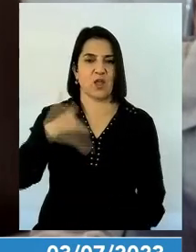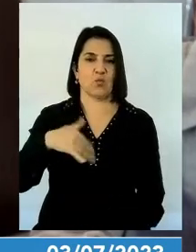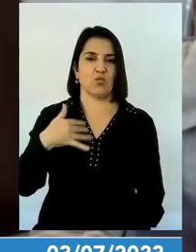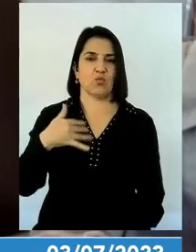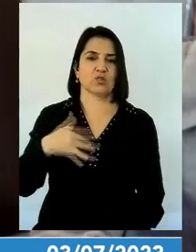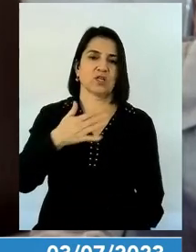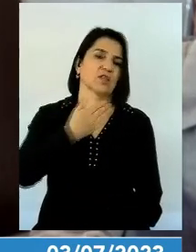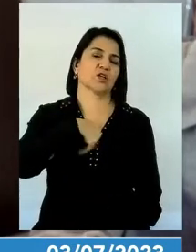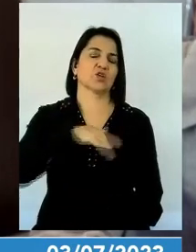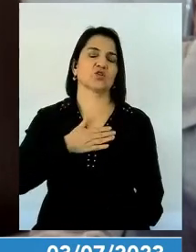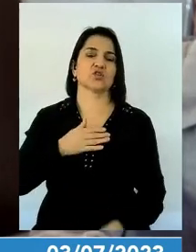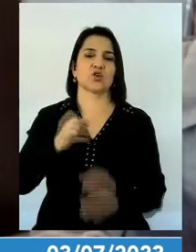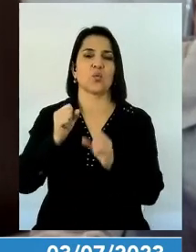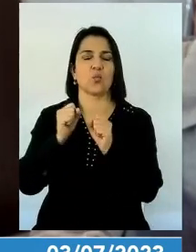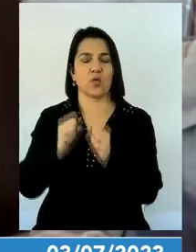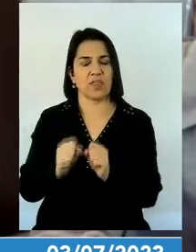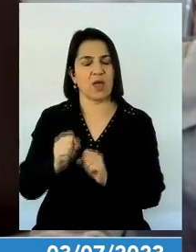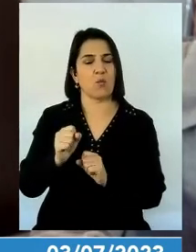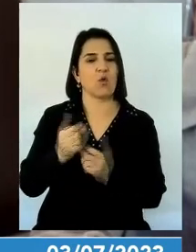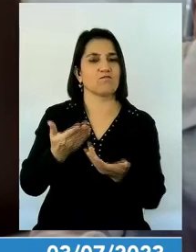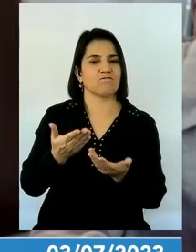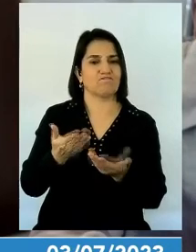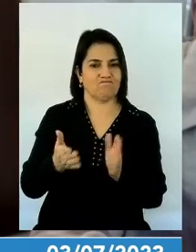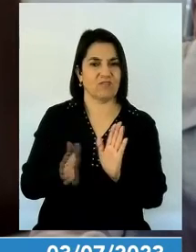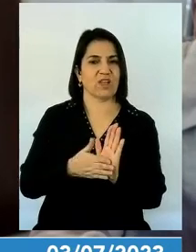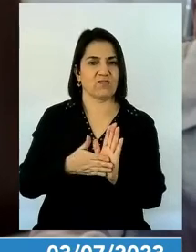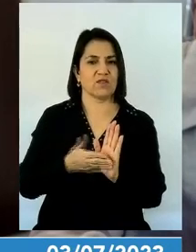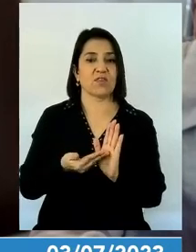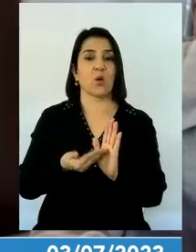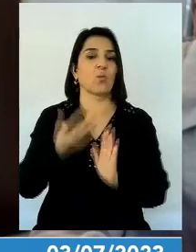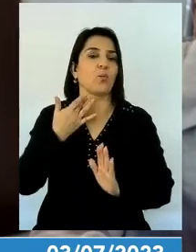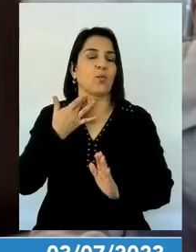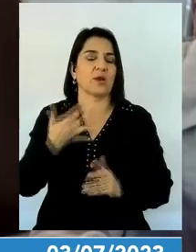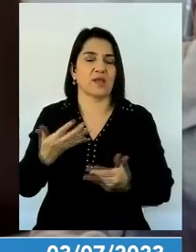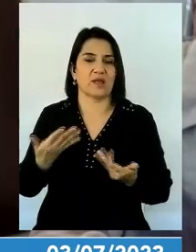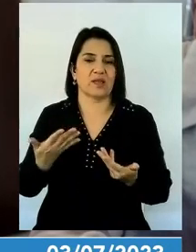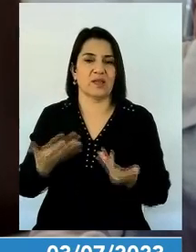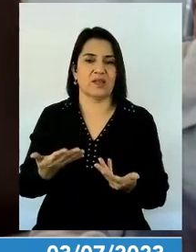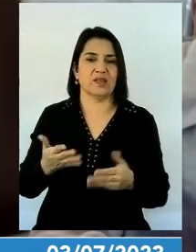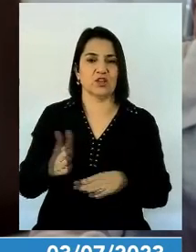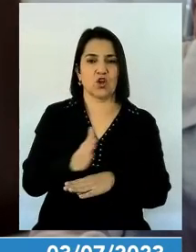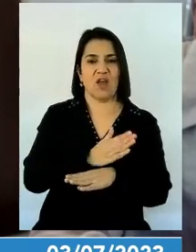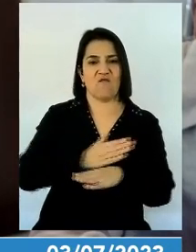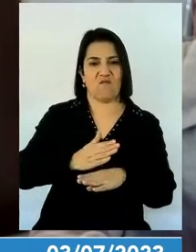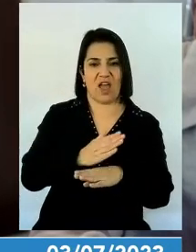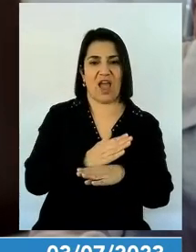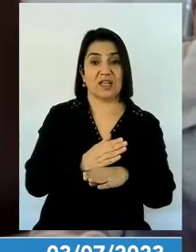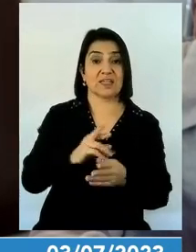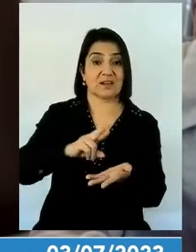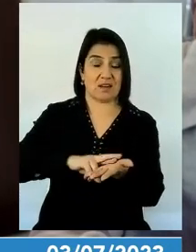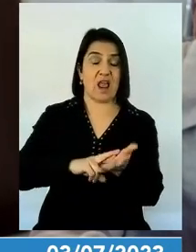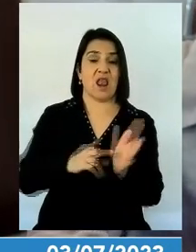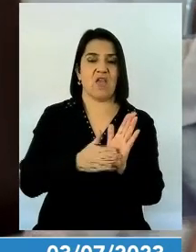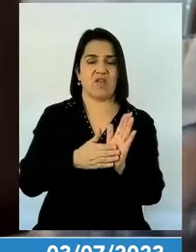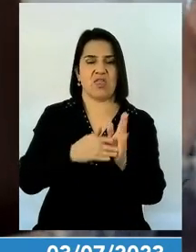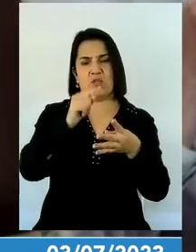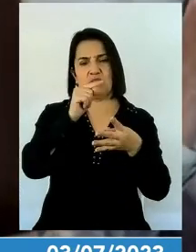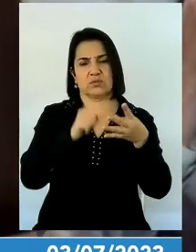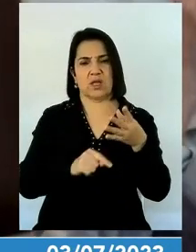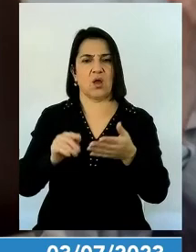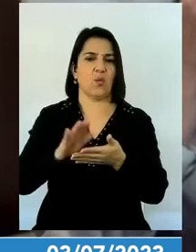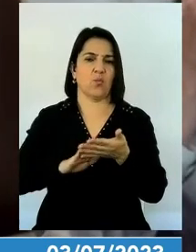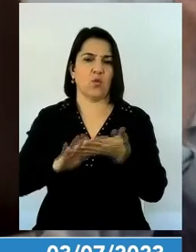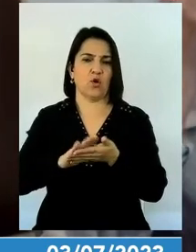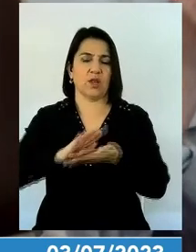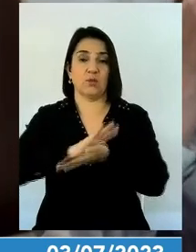considerarla. Porque esto, en base a las evidencias y todo, por ejemplo, el uso que nosotros tenemos con